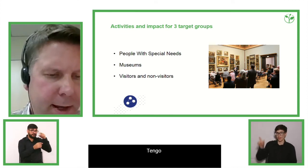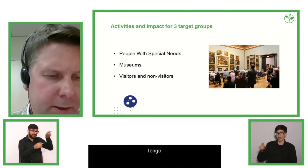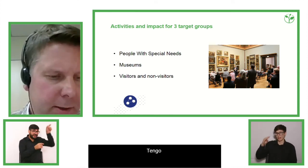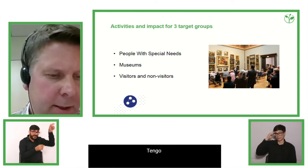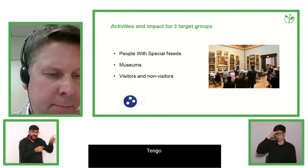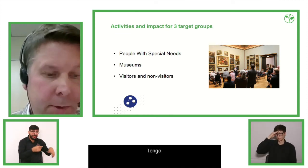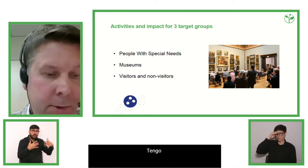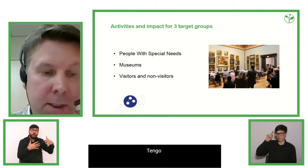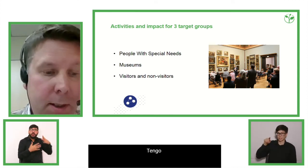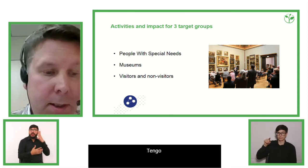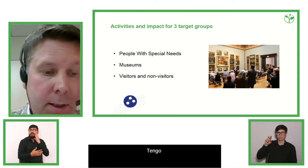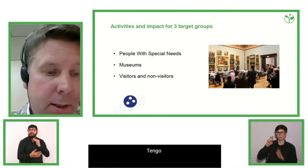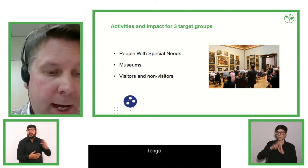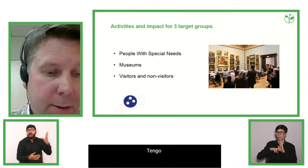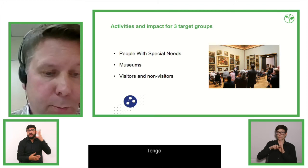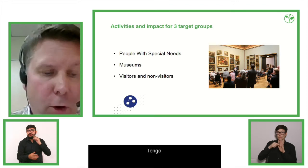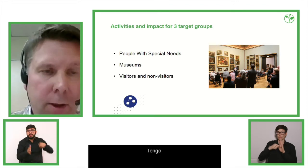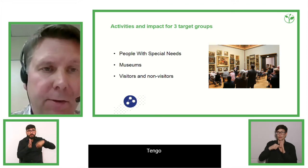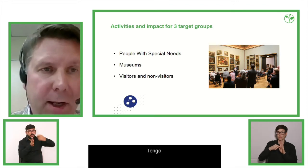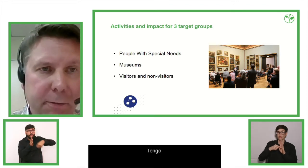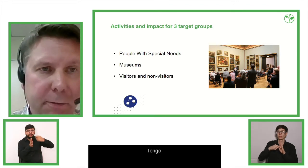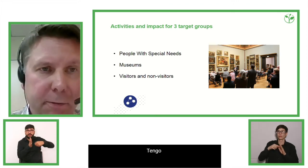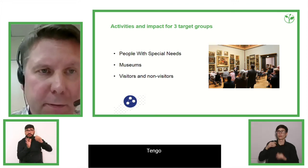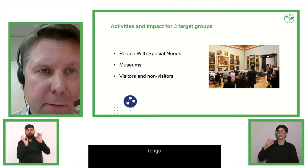es que él